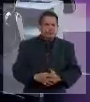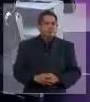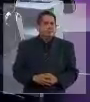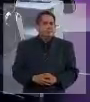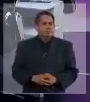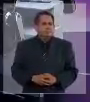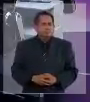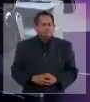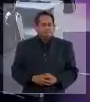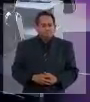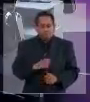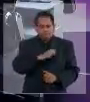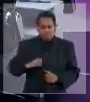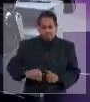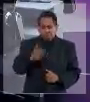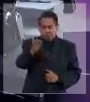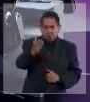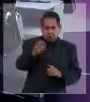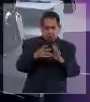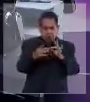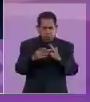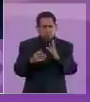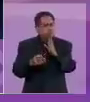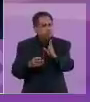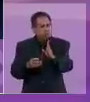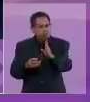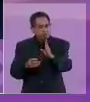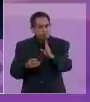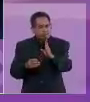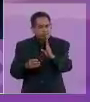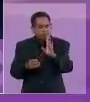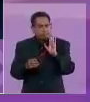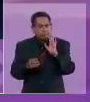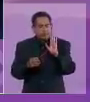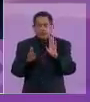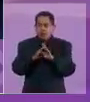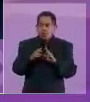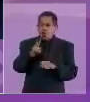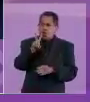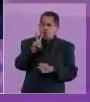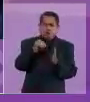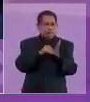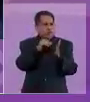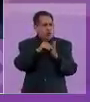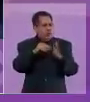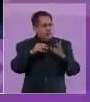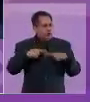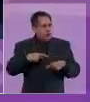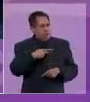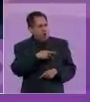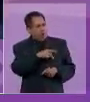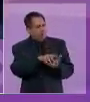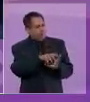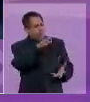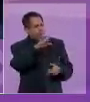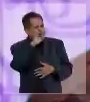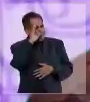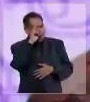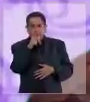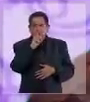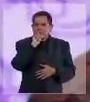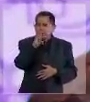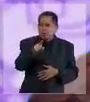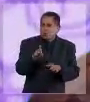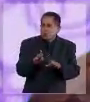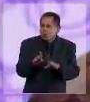Candidato mío, nada más quiero regresar a esta parte. Es cierto que hubo 2 millones de pobres extremos menos, pero también sabemos de esa